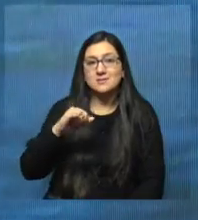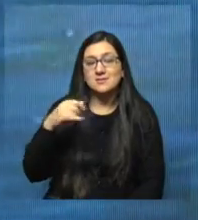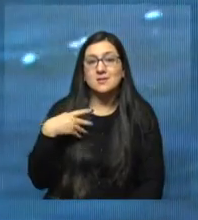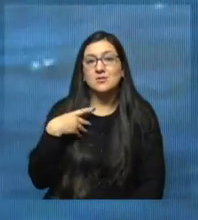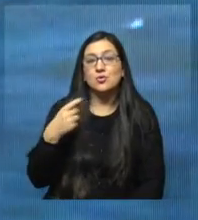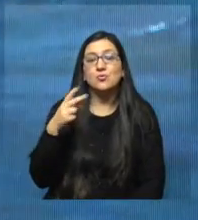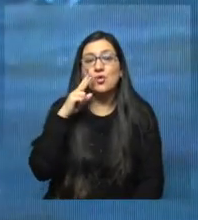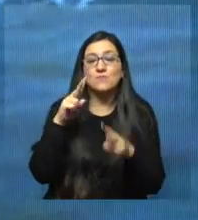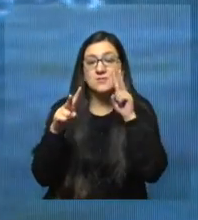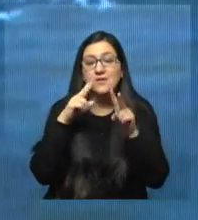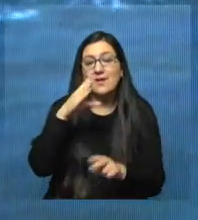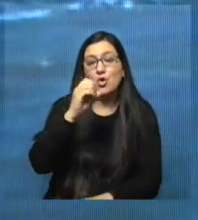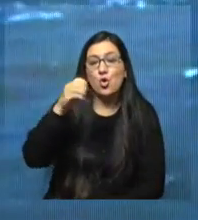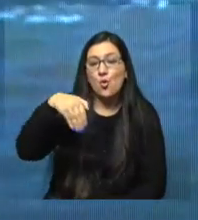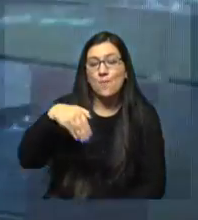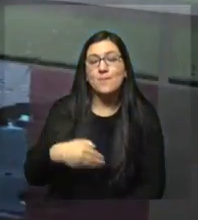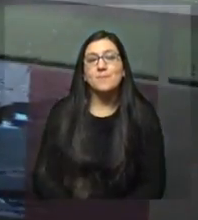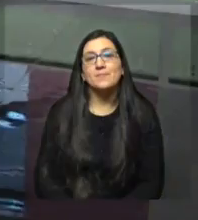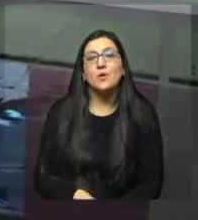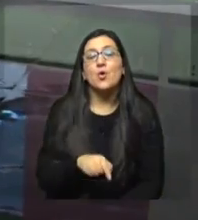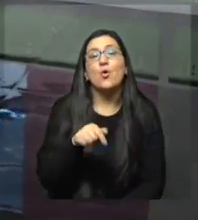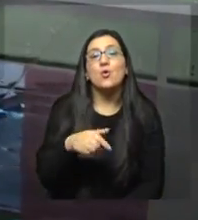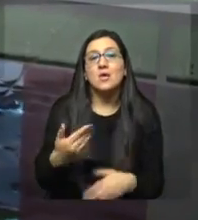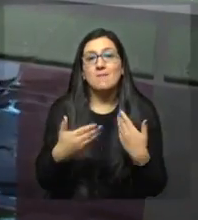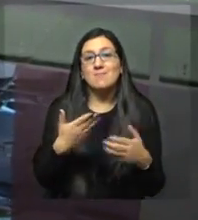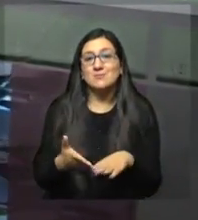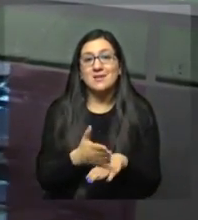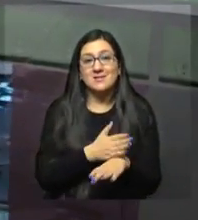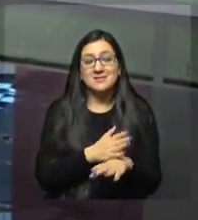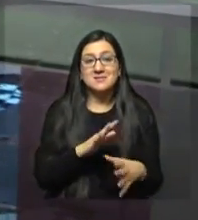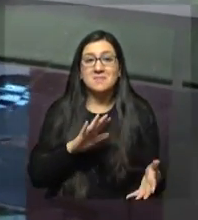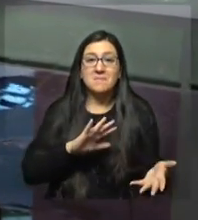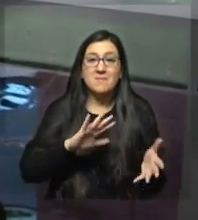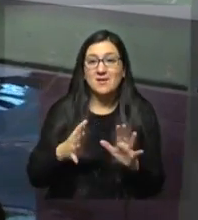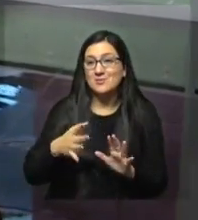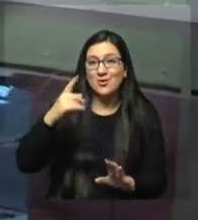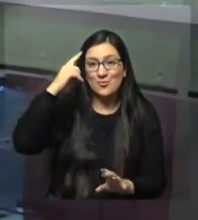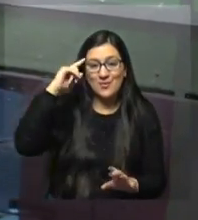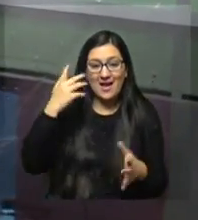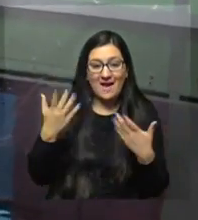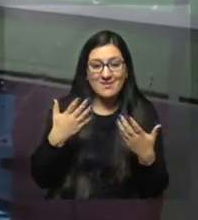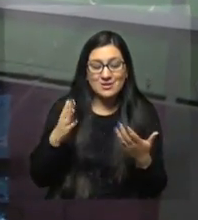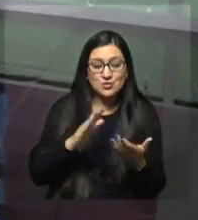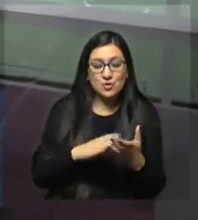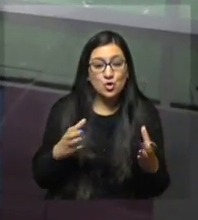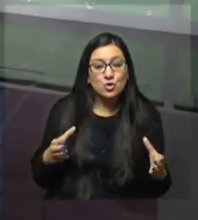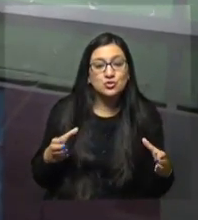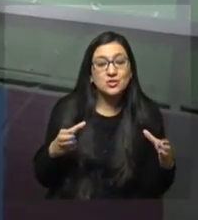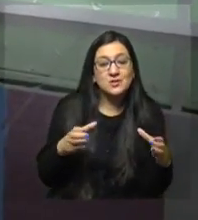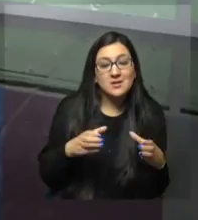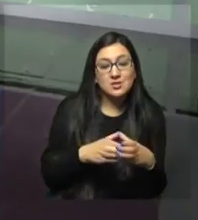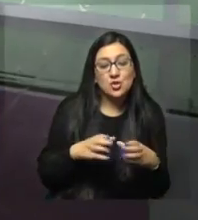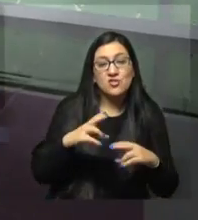muy bien. Buenos días. Hoy hablábamos fuera de micrófonos antes de entrar que parece una locura hablar de concentración de medios en Internet cuando parece